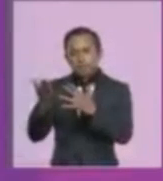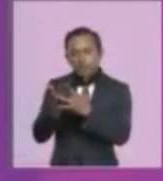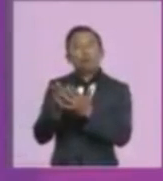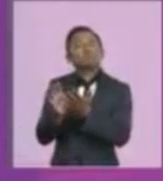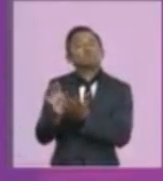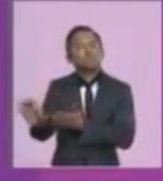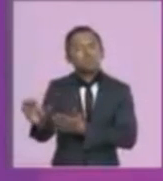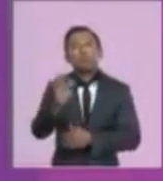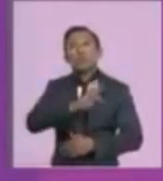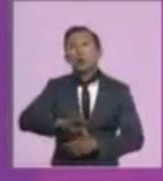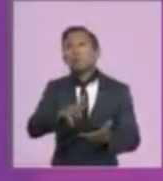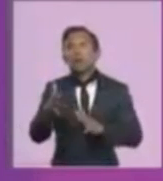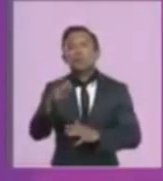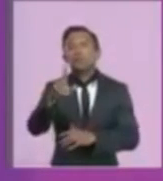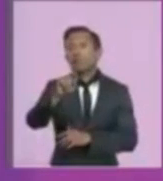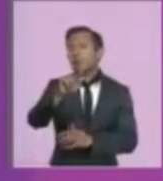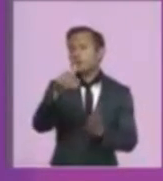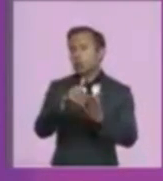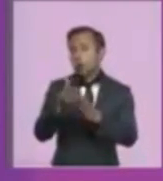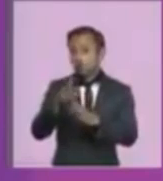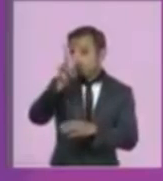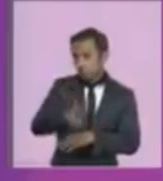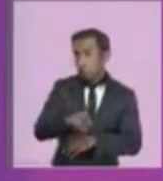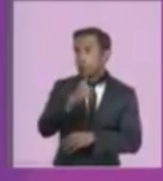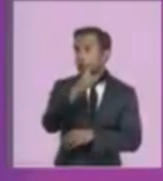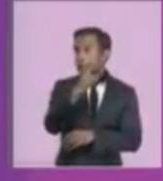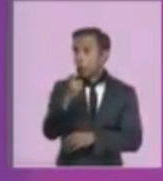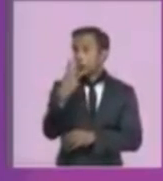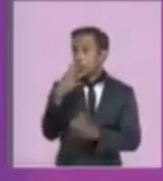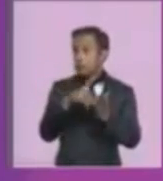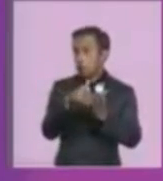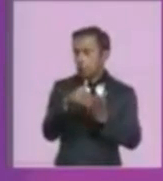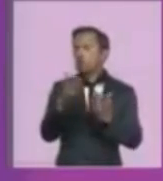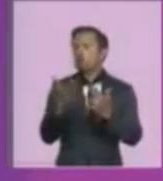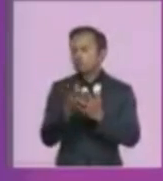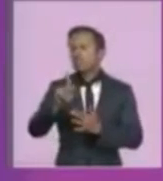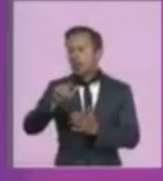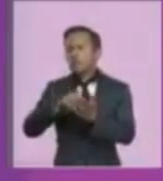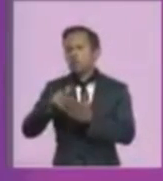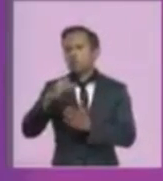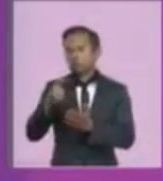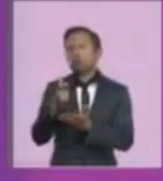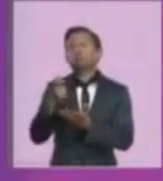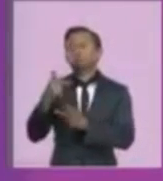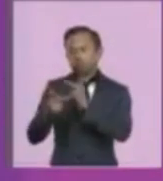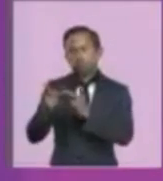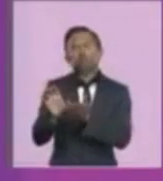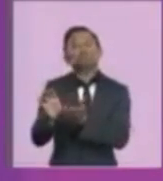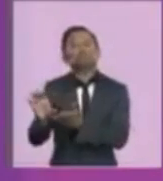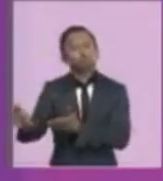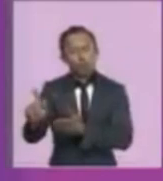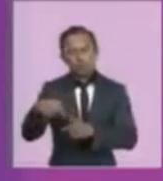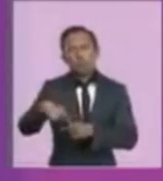millones de pesos, de 103 millones, y vamos a concluir pronto. Estoy informando sobre esto